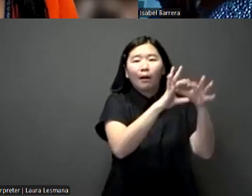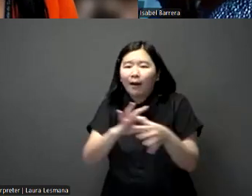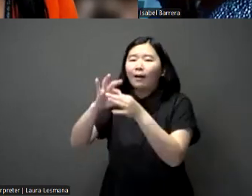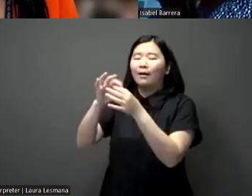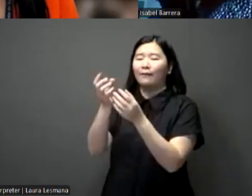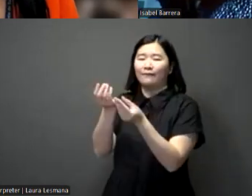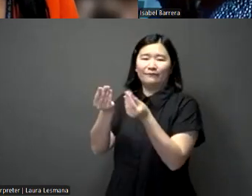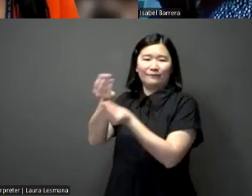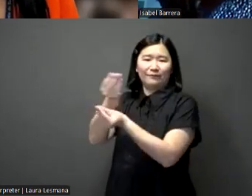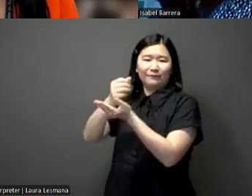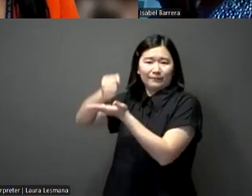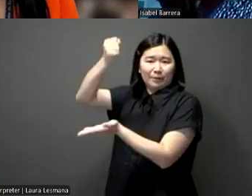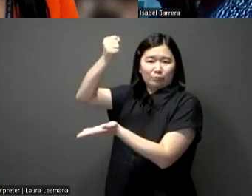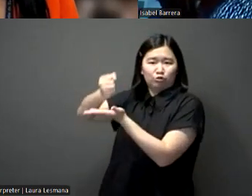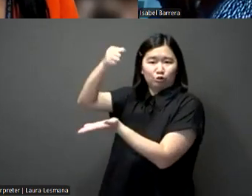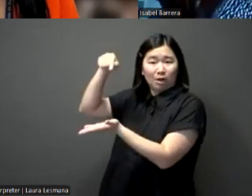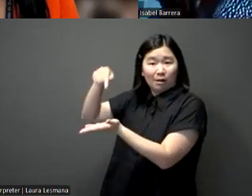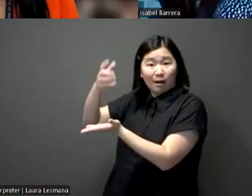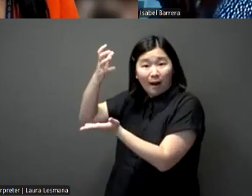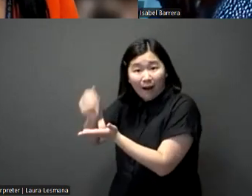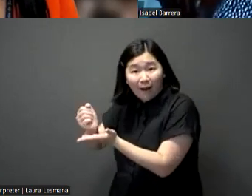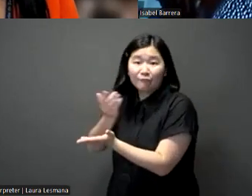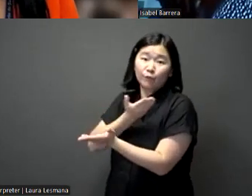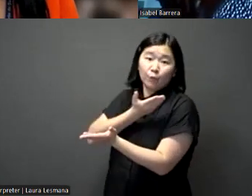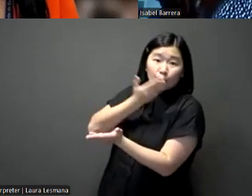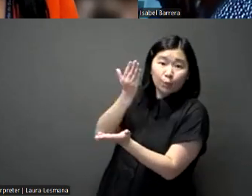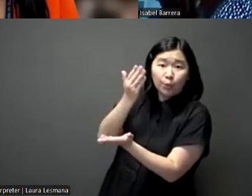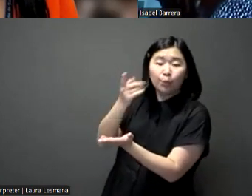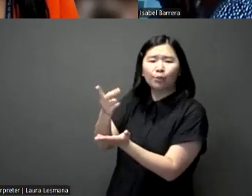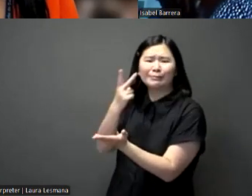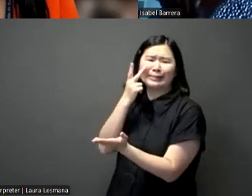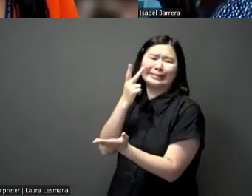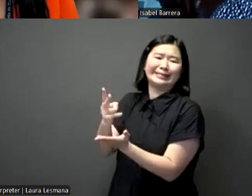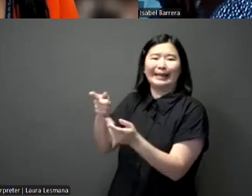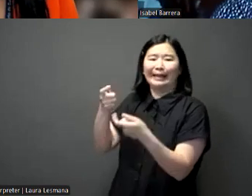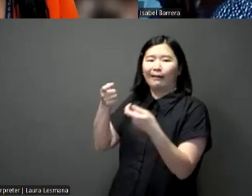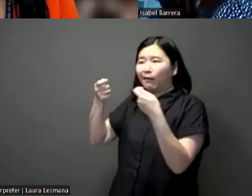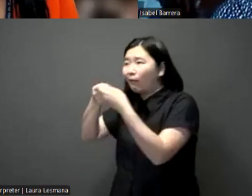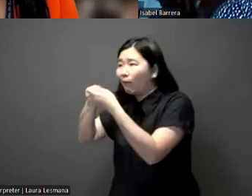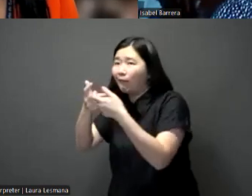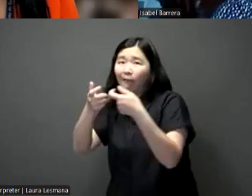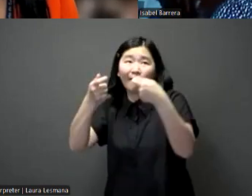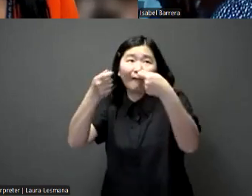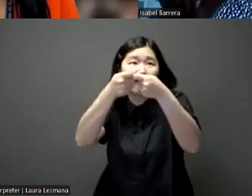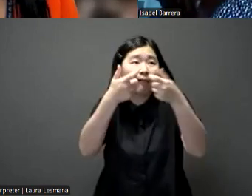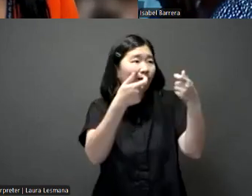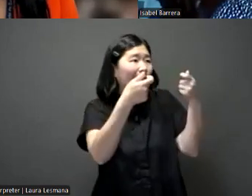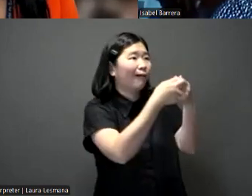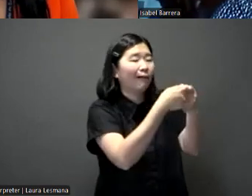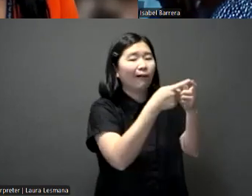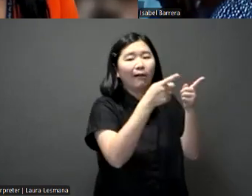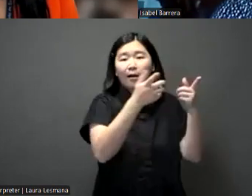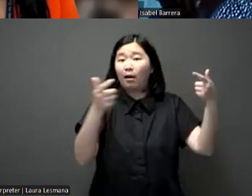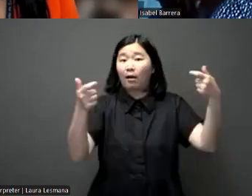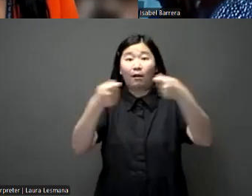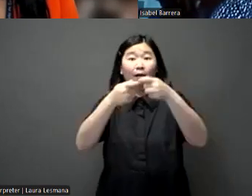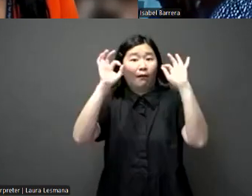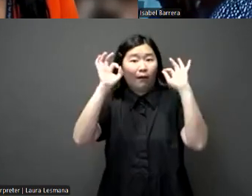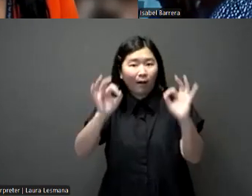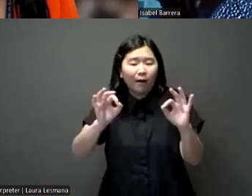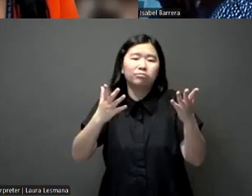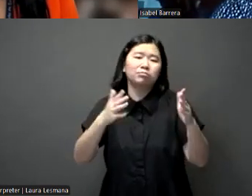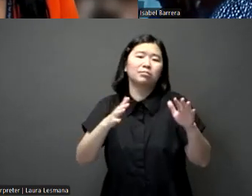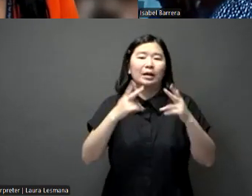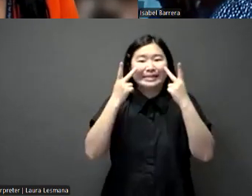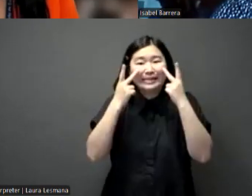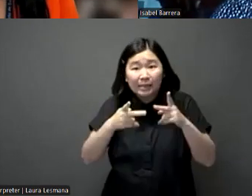Entonces, en resumen, la respuesta es: existe acceso, está incorporado en un régimen de garantías.